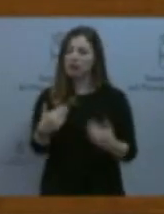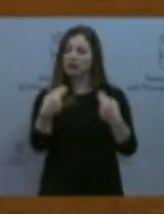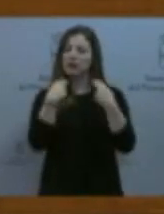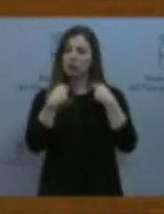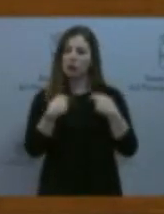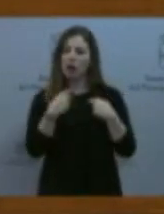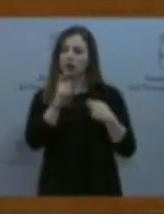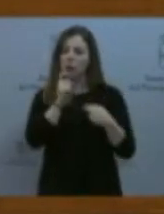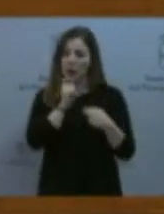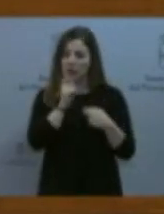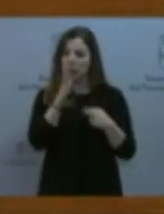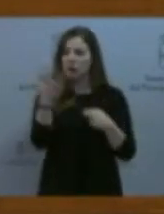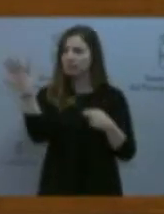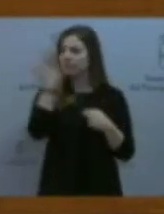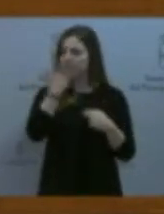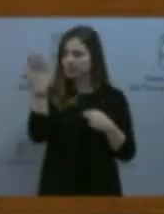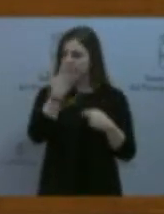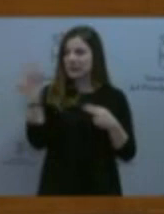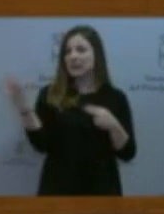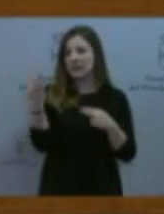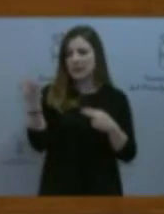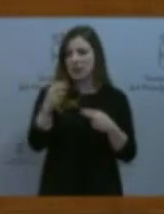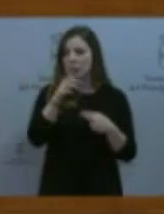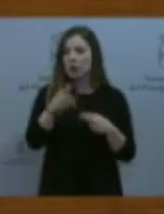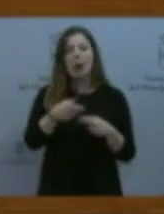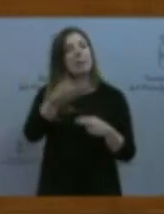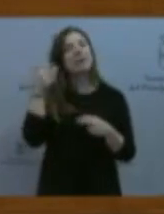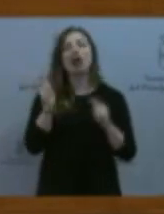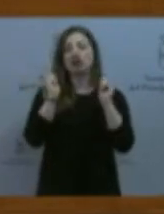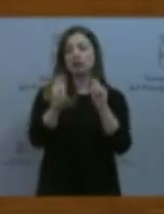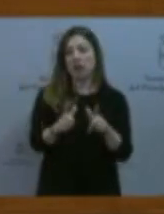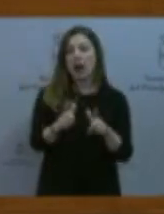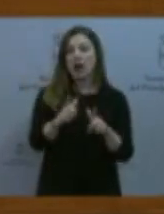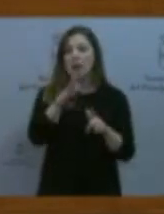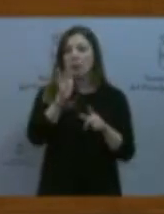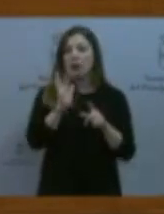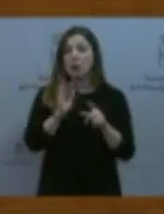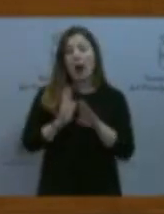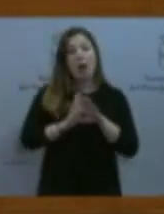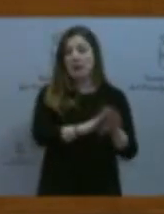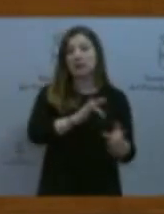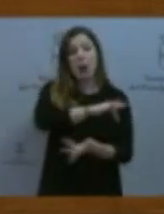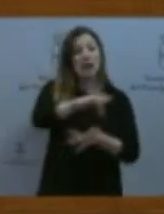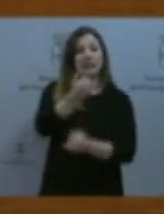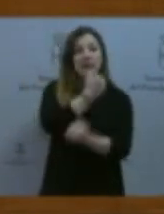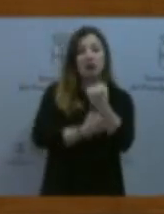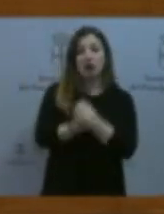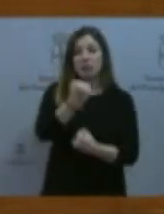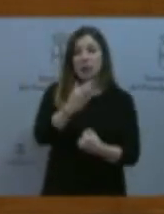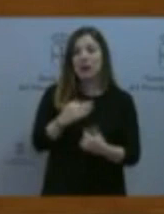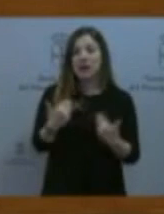de ostentar privilegios encaminados a ser ajenos a la crisis económica y a la responsabilidad por los propios